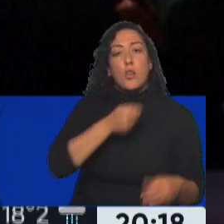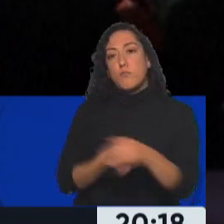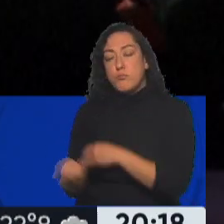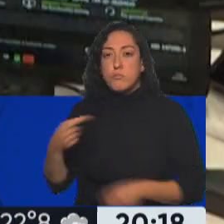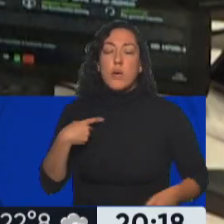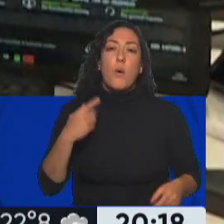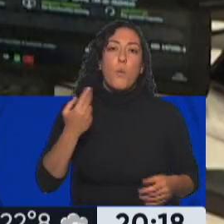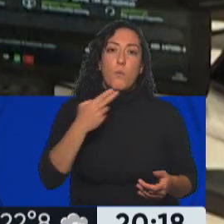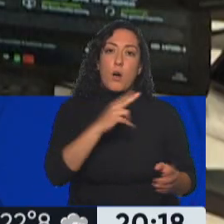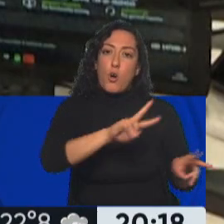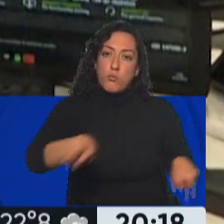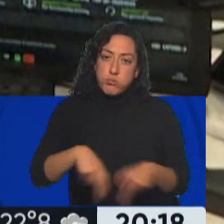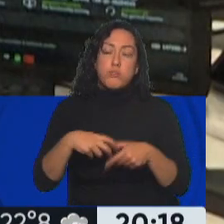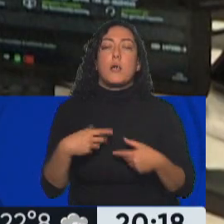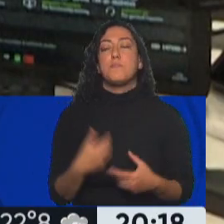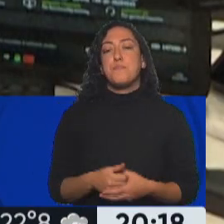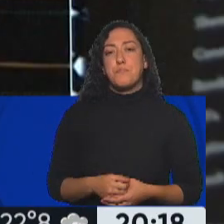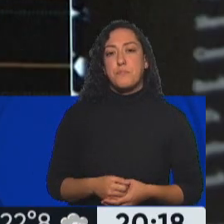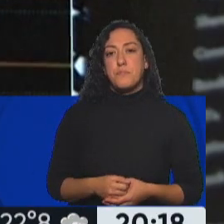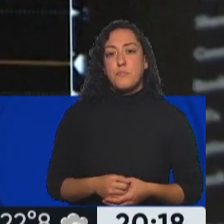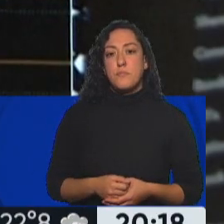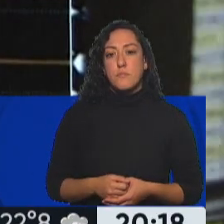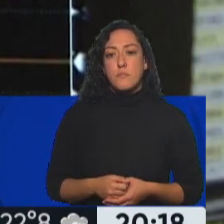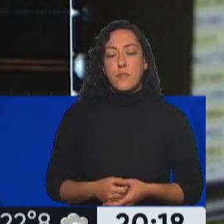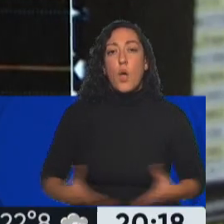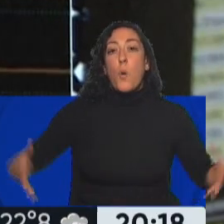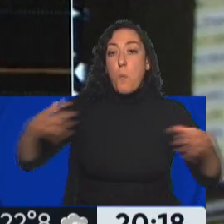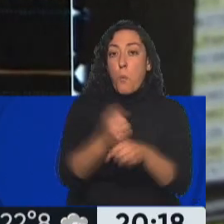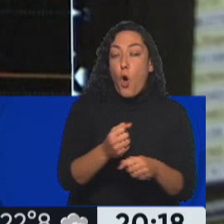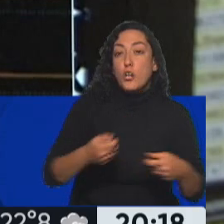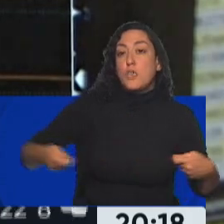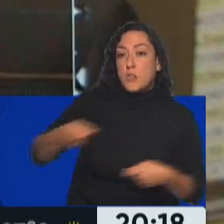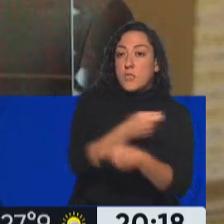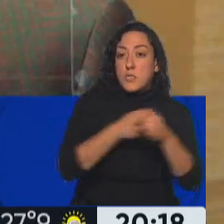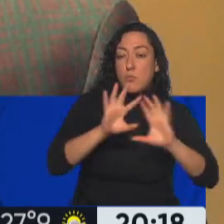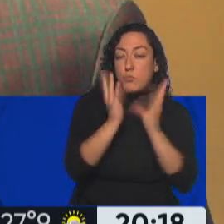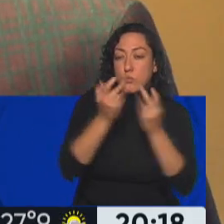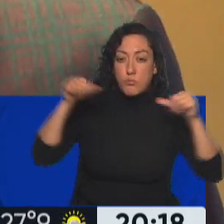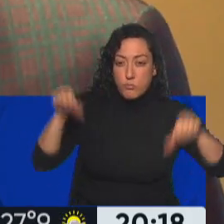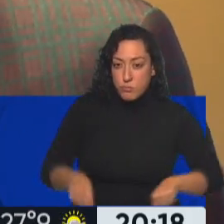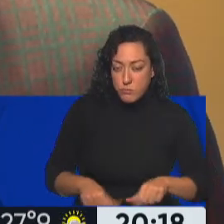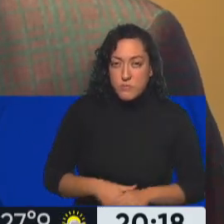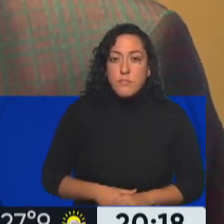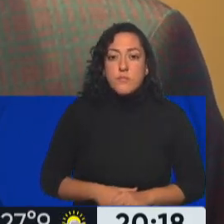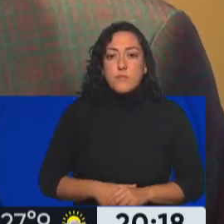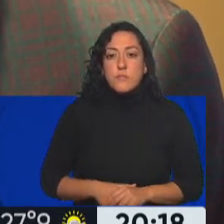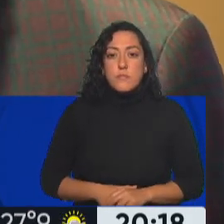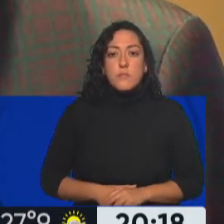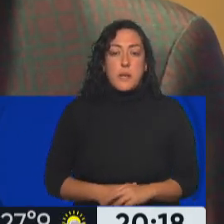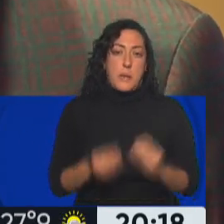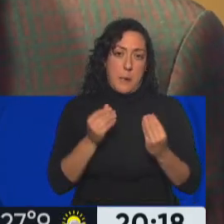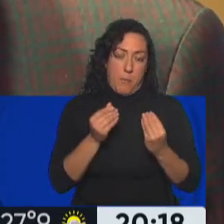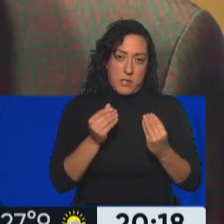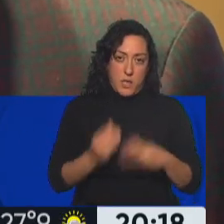anuncios se dan en otra jornada con fuertes caídas en las bolsas del mundo. Bueno, lo que está pasando es que Trump pegó